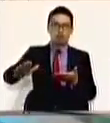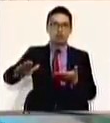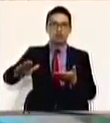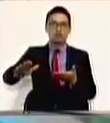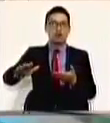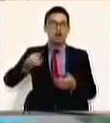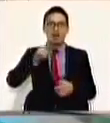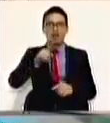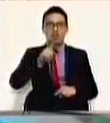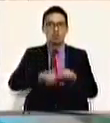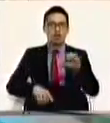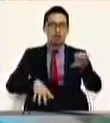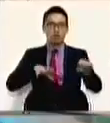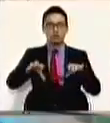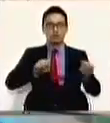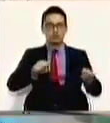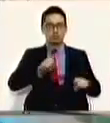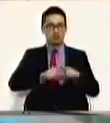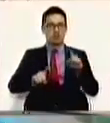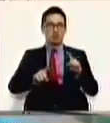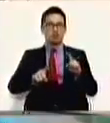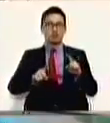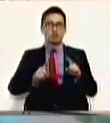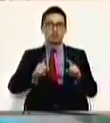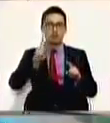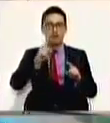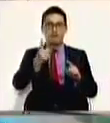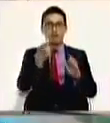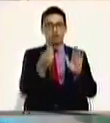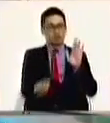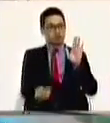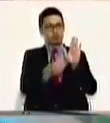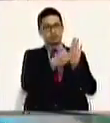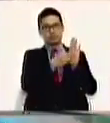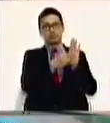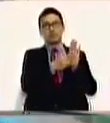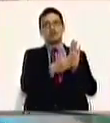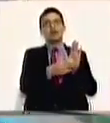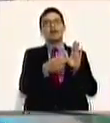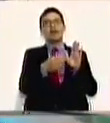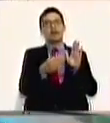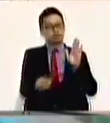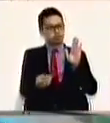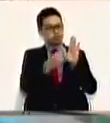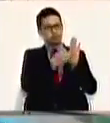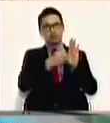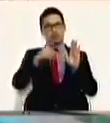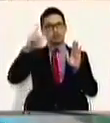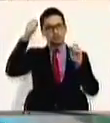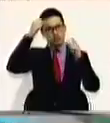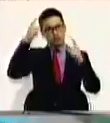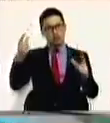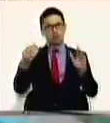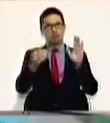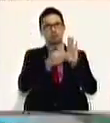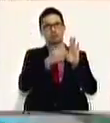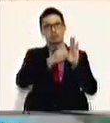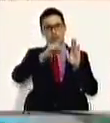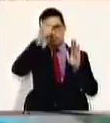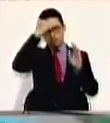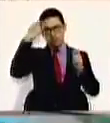haber acumulación, pero que en nombre de la falta de la anotación, es decir, de la presunta carga que le cabe al Estado, del principio